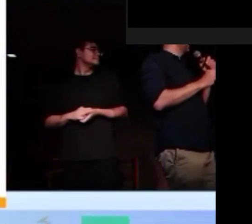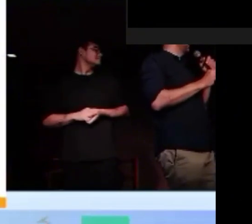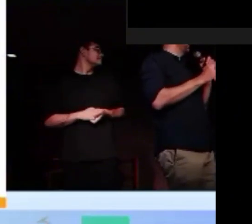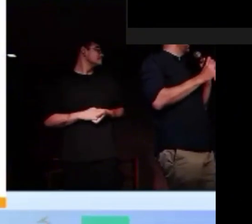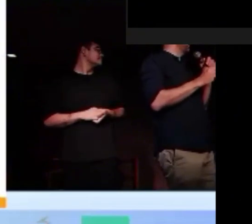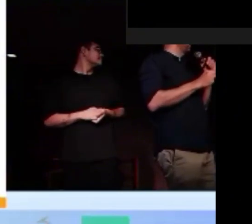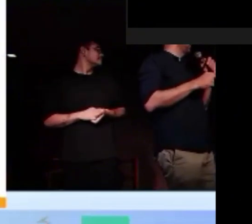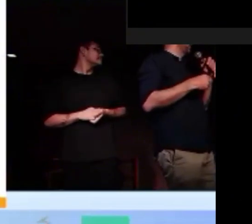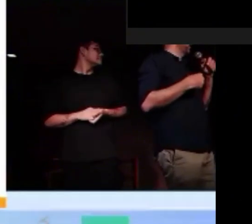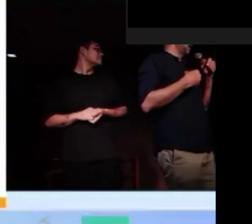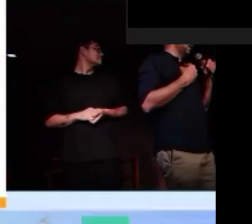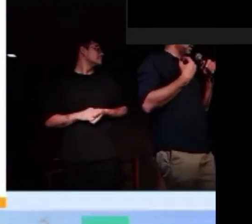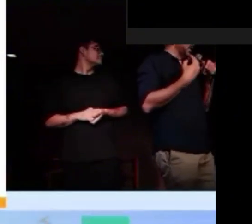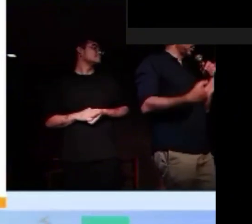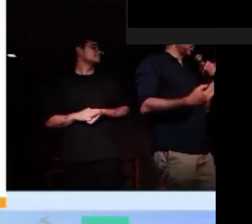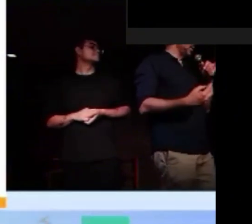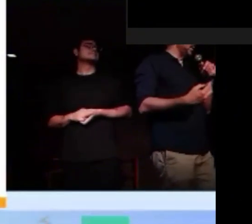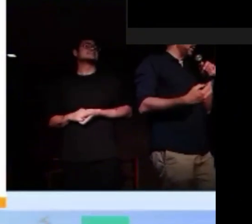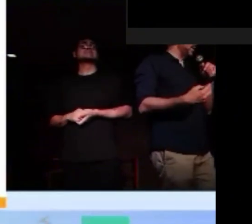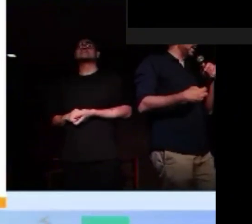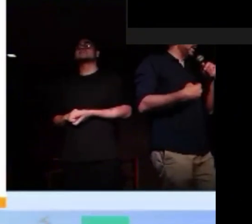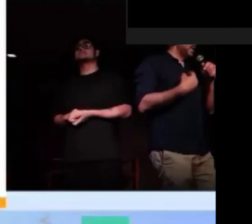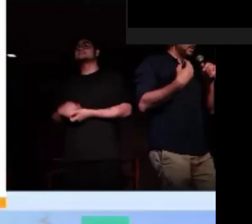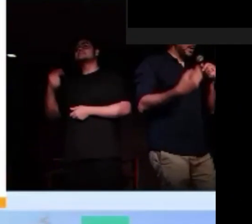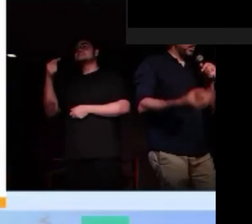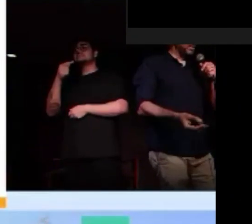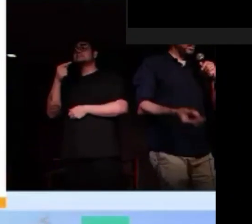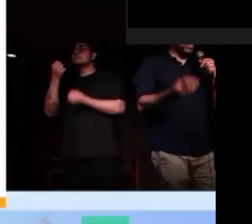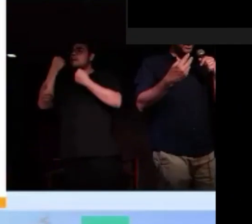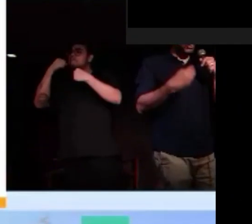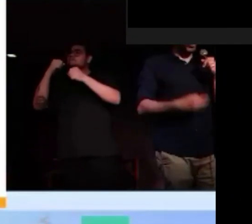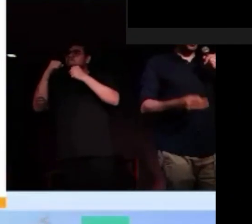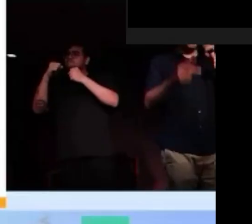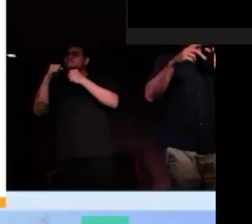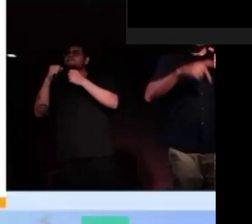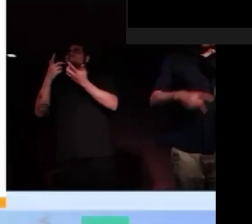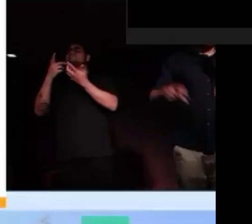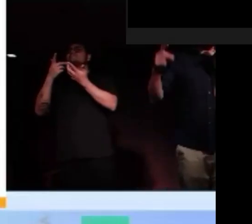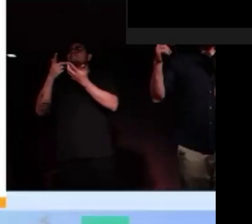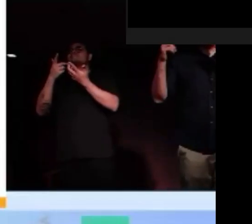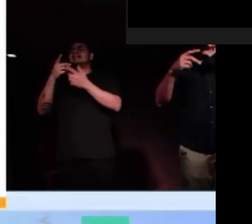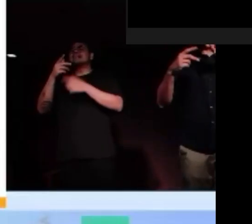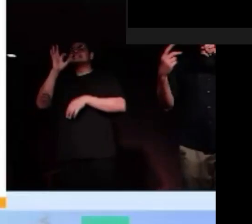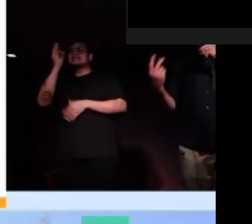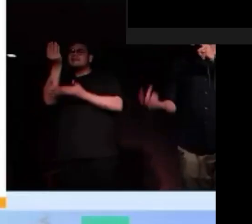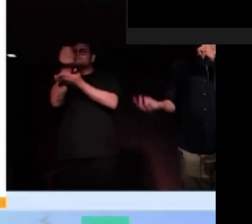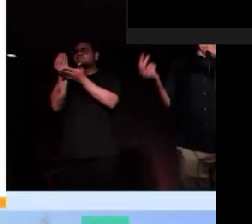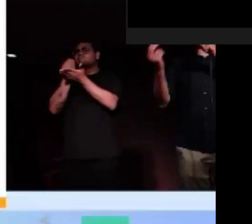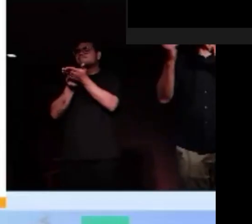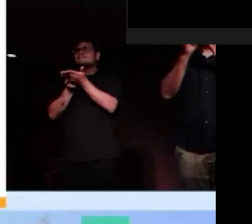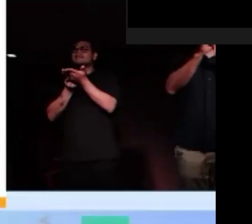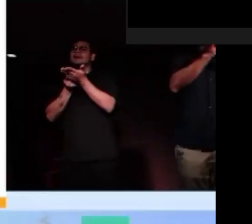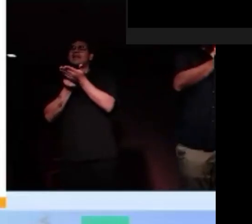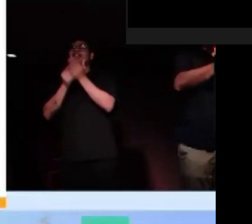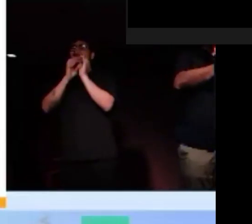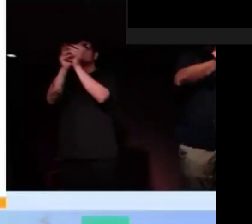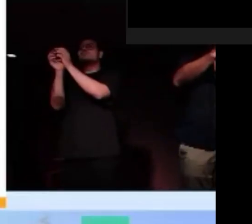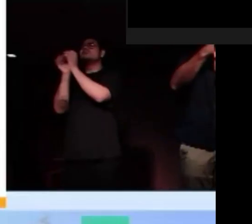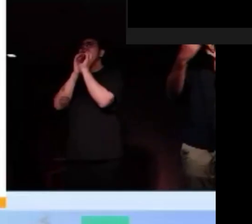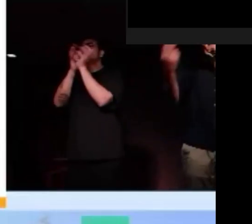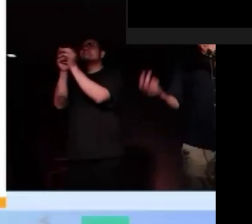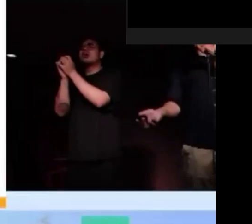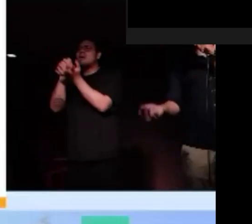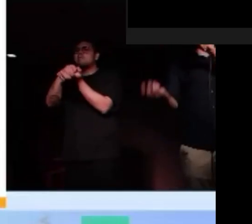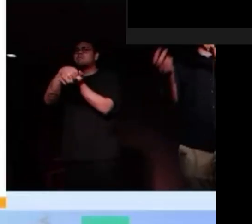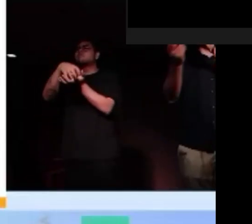estas experiencias donde el desarrollo de la actividad trajo también muchas discusiones, dibujos, qué era la fermentación, por qué se